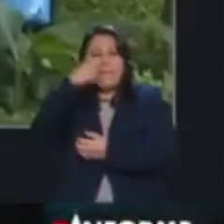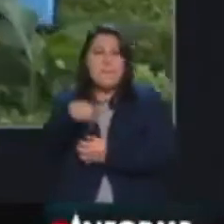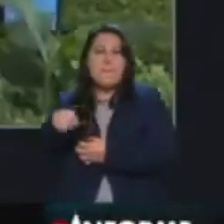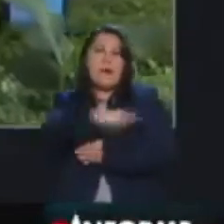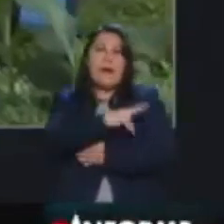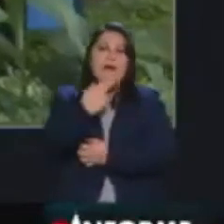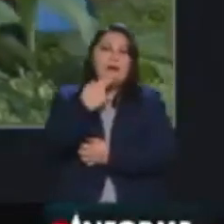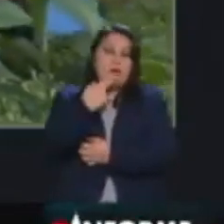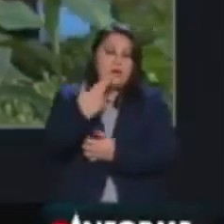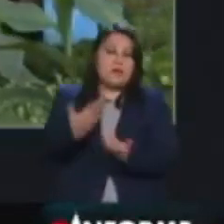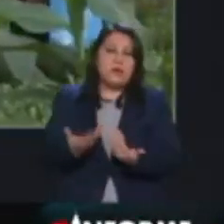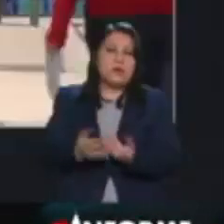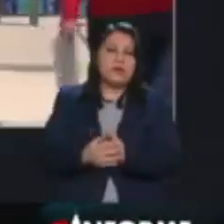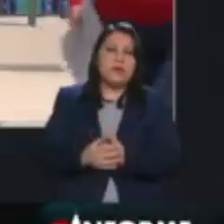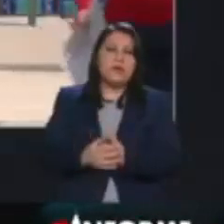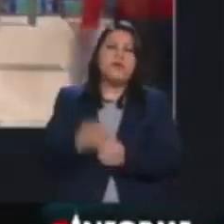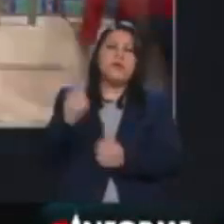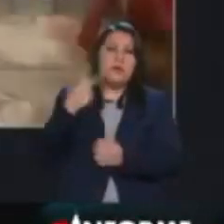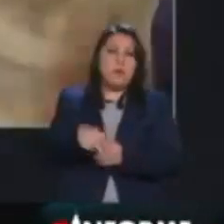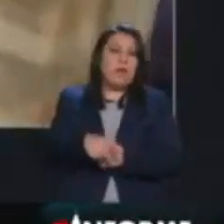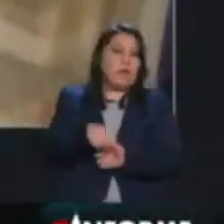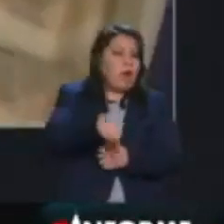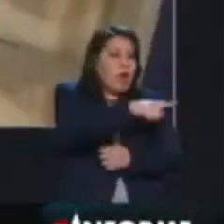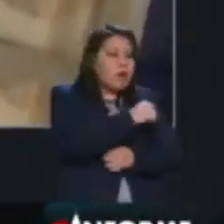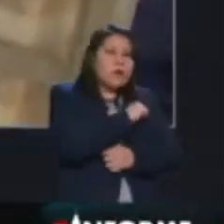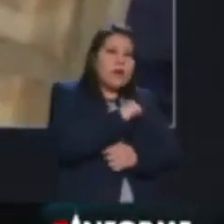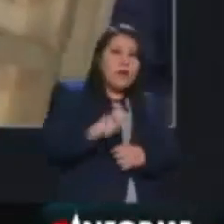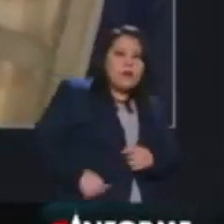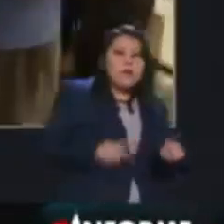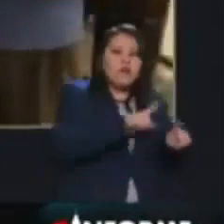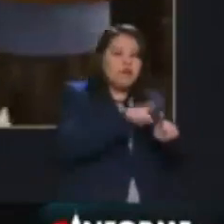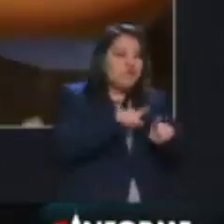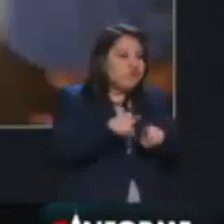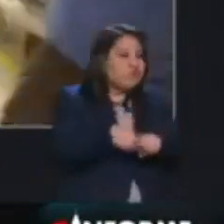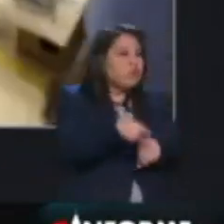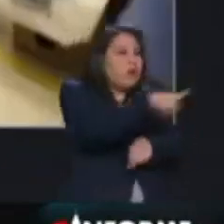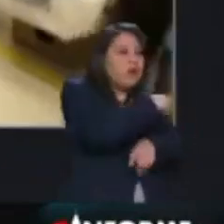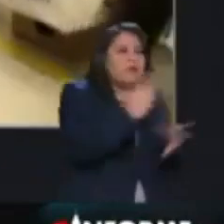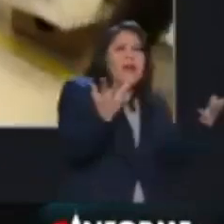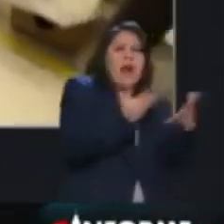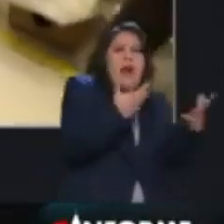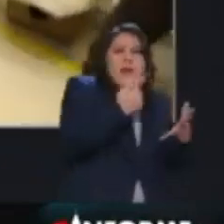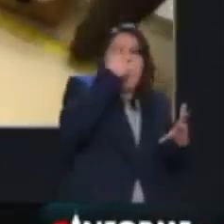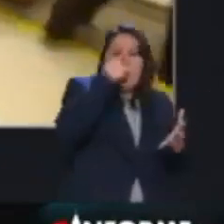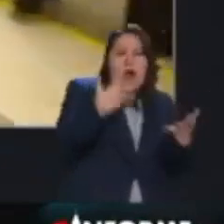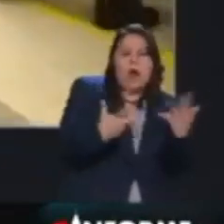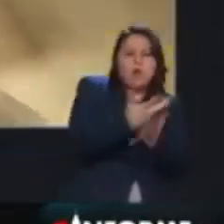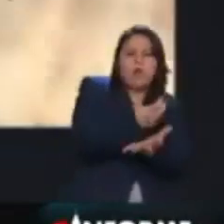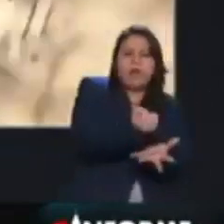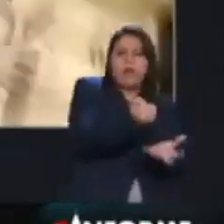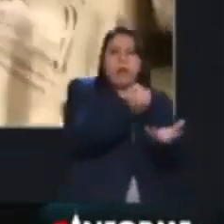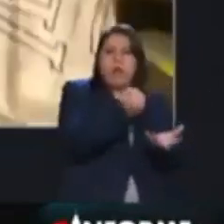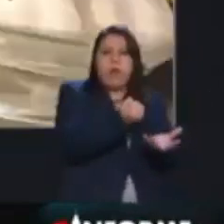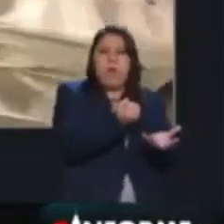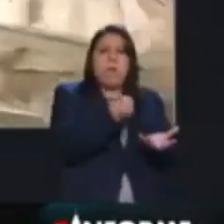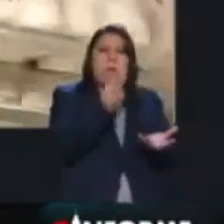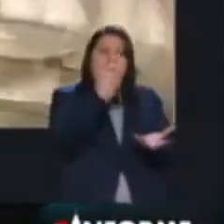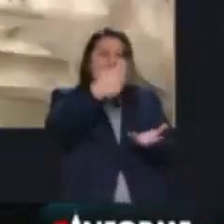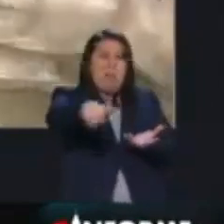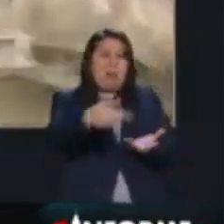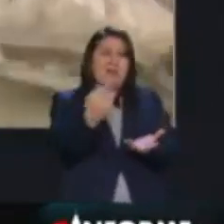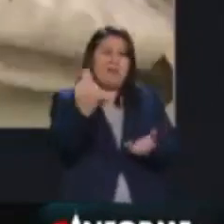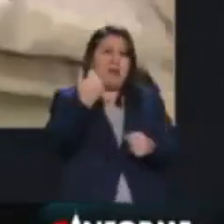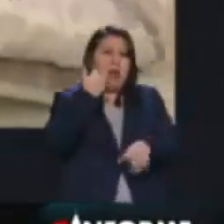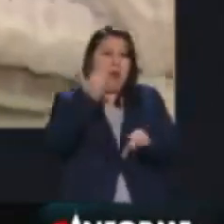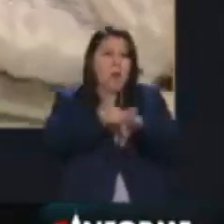parte por la parte en la cual, por medio de la cual generan, ¿no? estos recursos. pues si quieren algún cambio, pues que modifiquen la Constitución, ¿no? O sea, pues